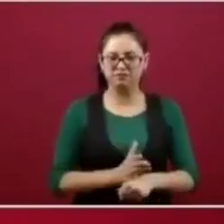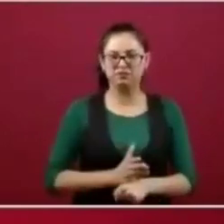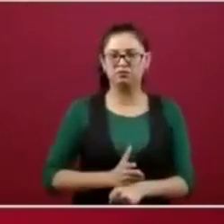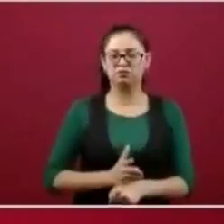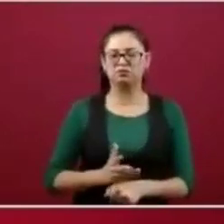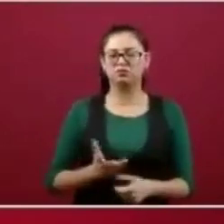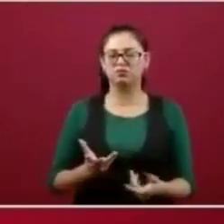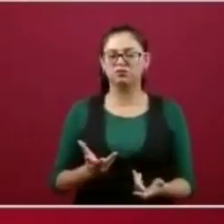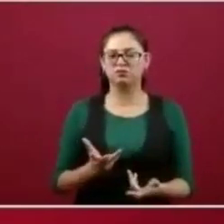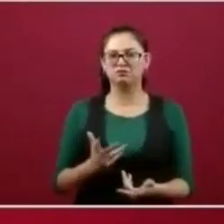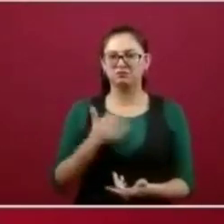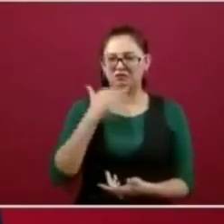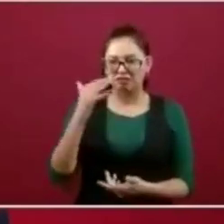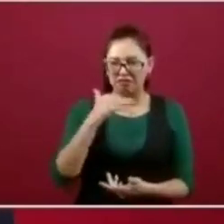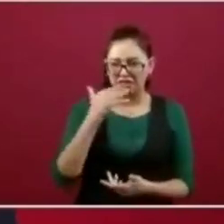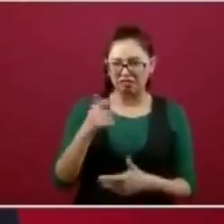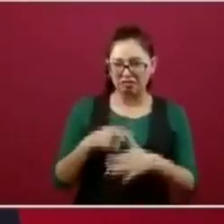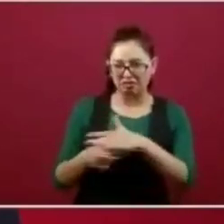Y